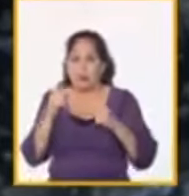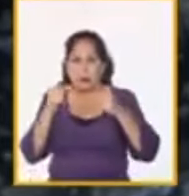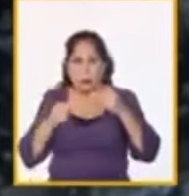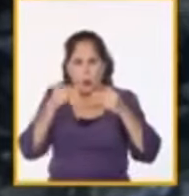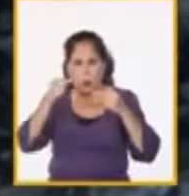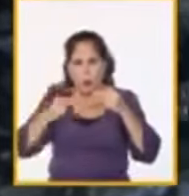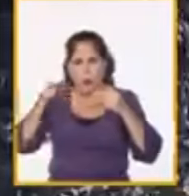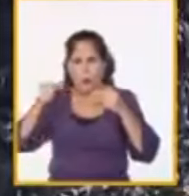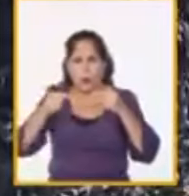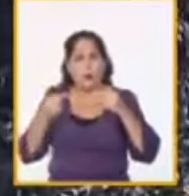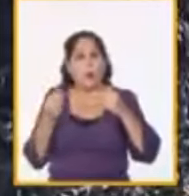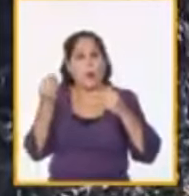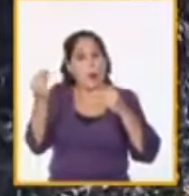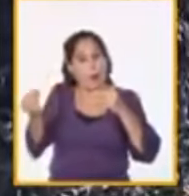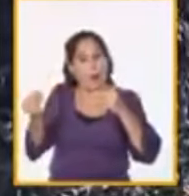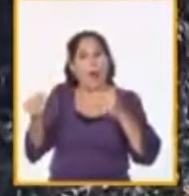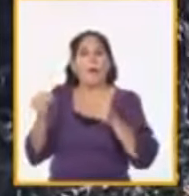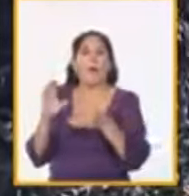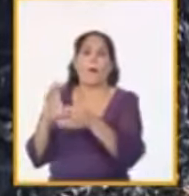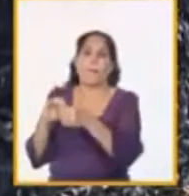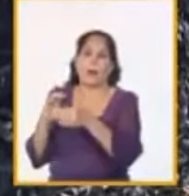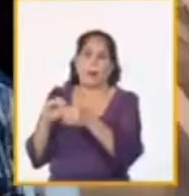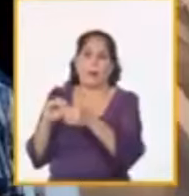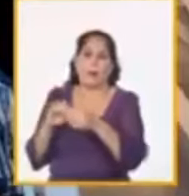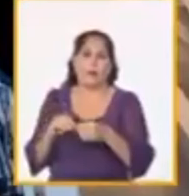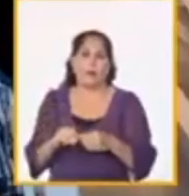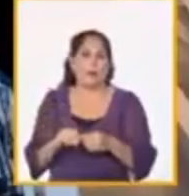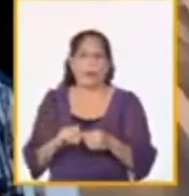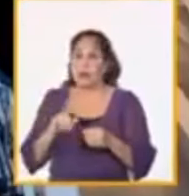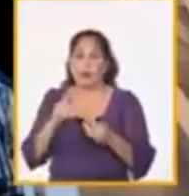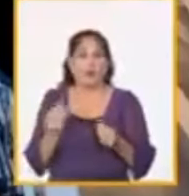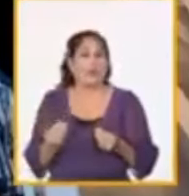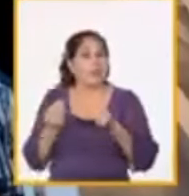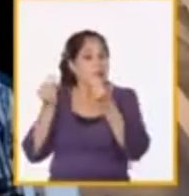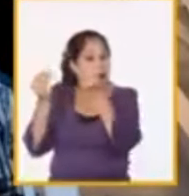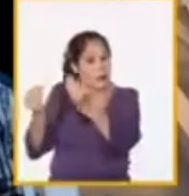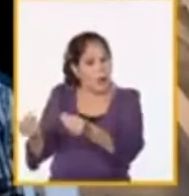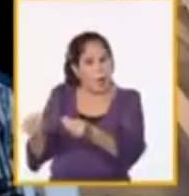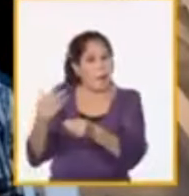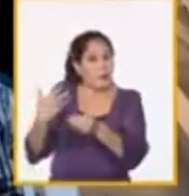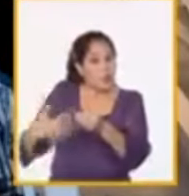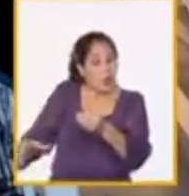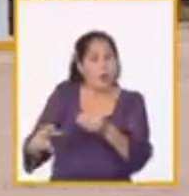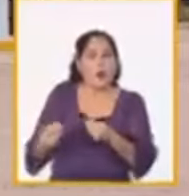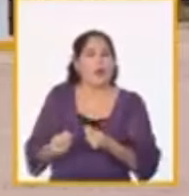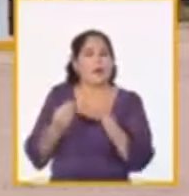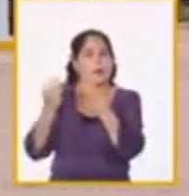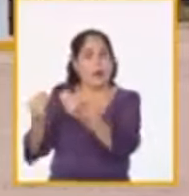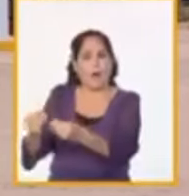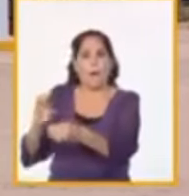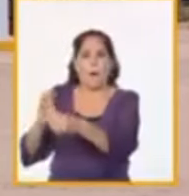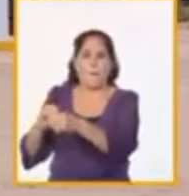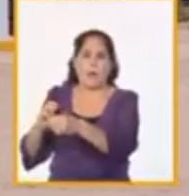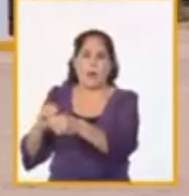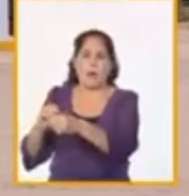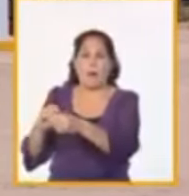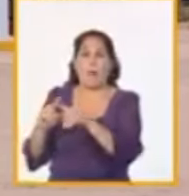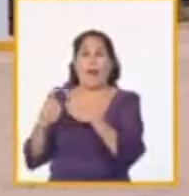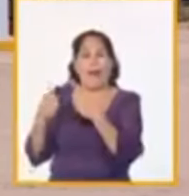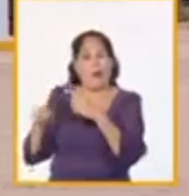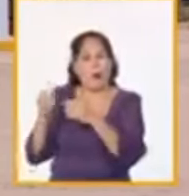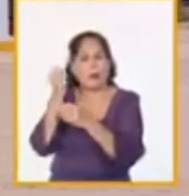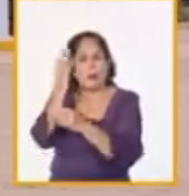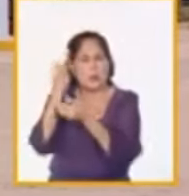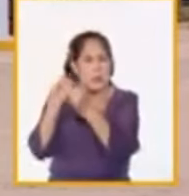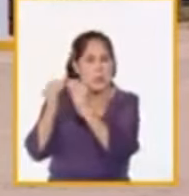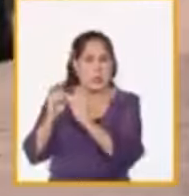nosotros se lo entregamos al TCP, se lo entregamos, no se lo vendemos. Esta empresa estatal socialista es referencia además en